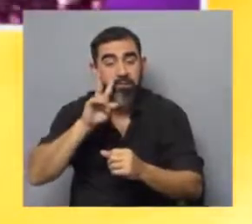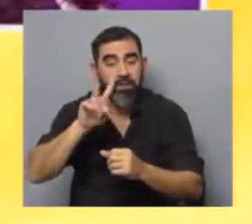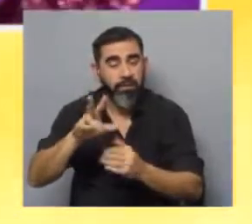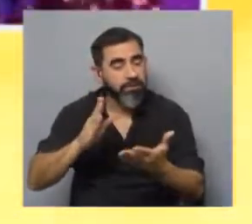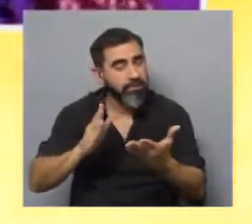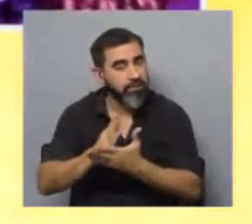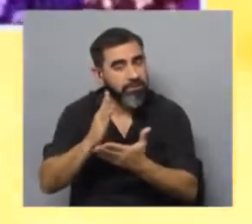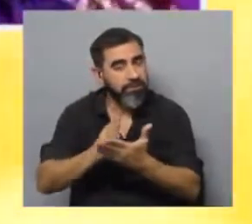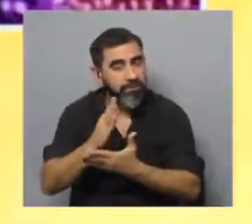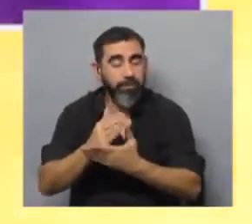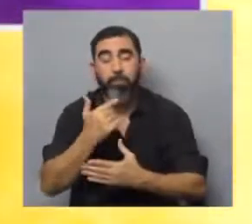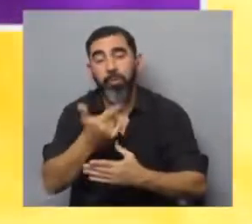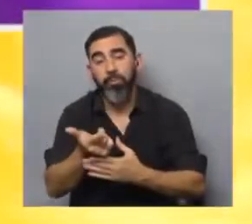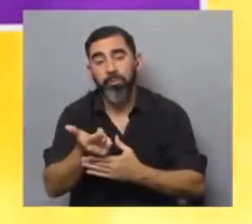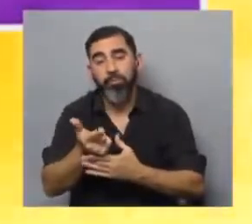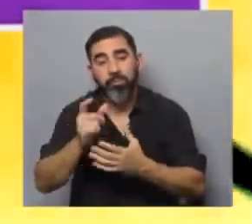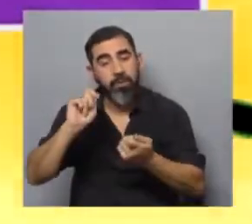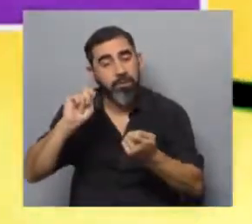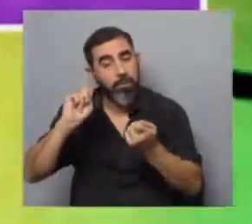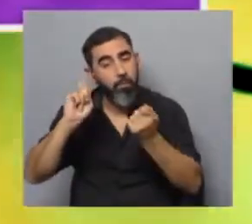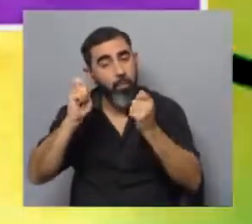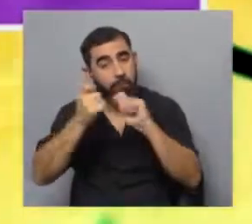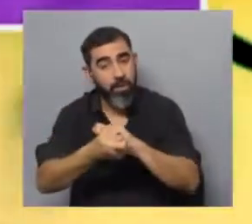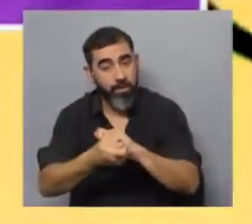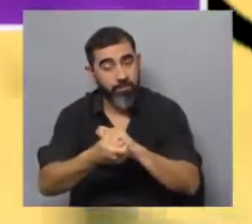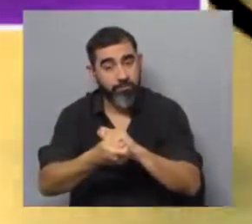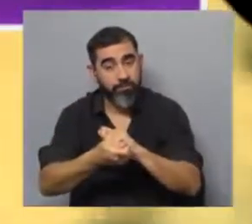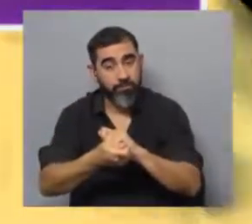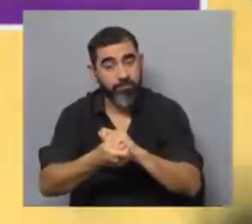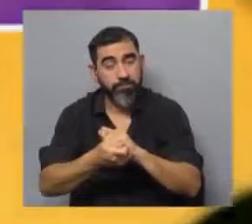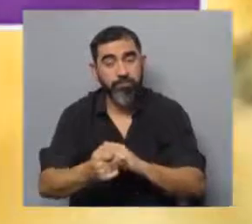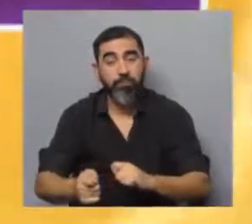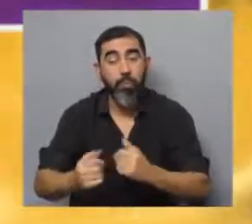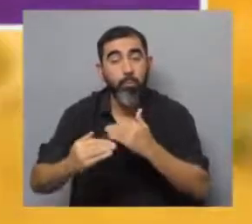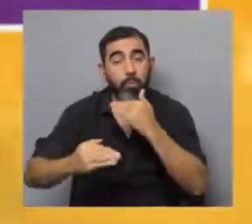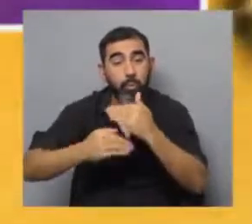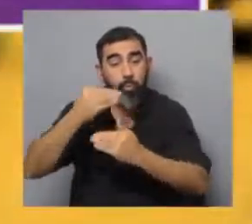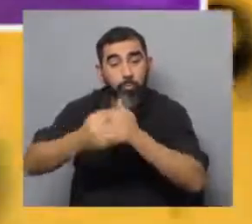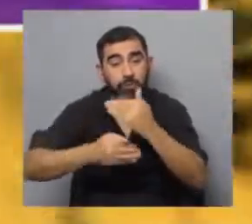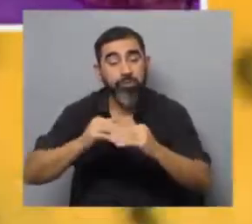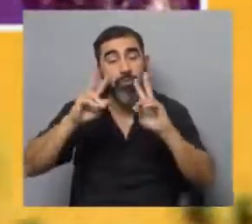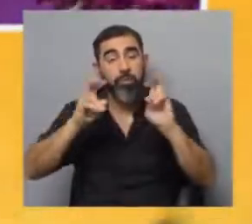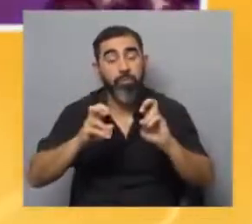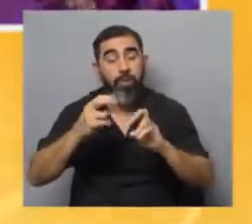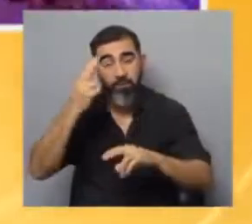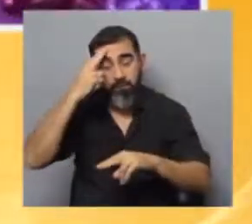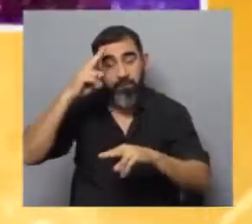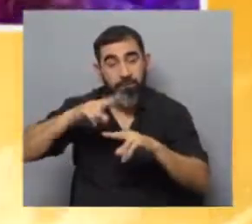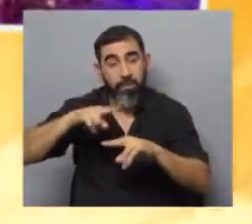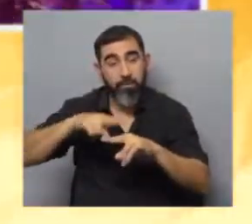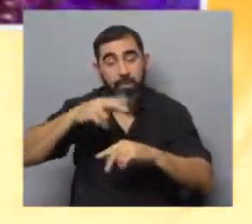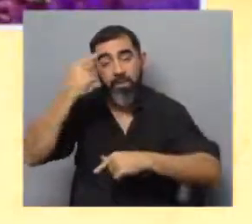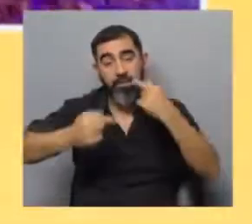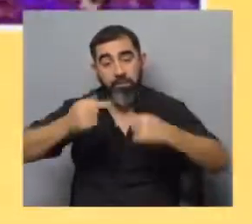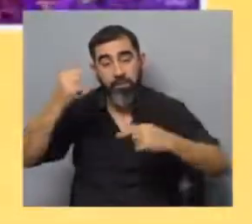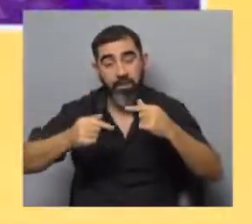más que, por ejemplo, están alteradas en procesos que tienen que ver con patologías de diverso